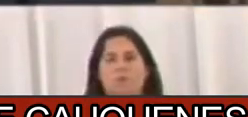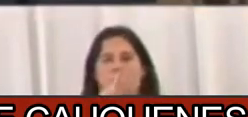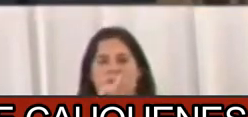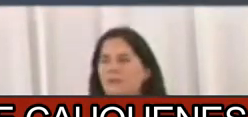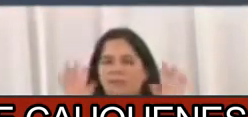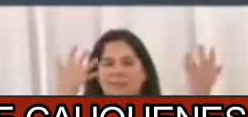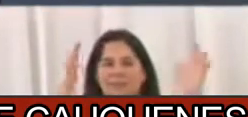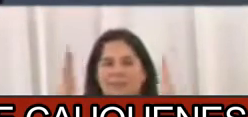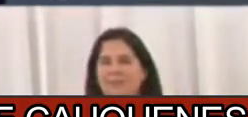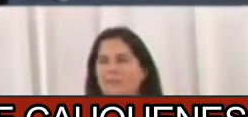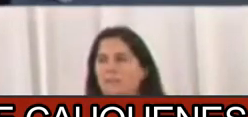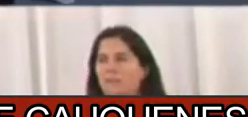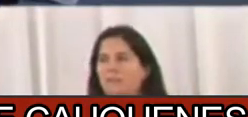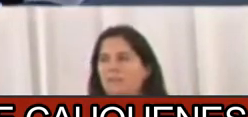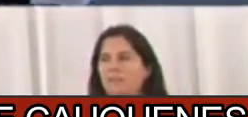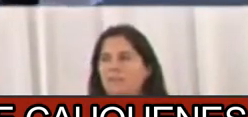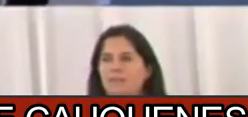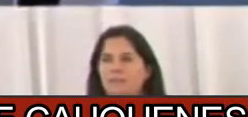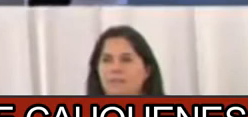2021-2024.